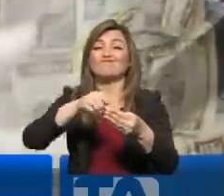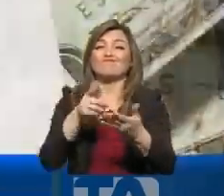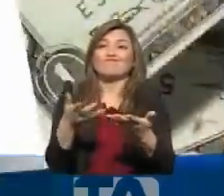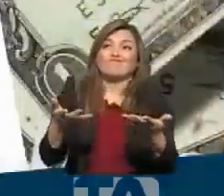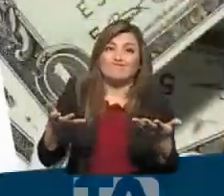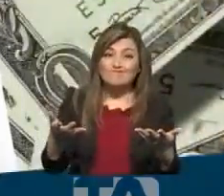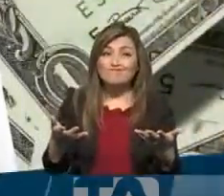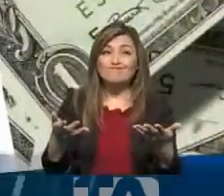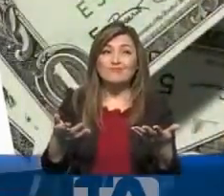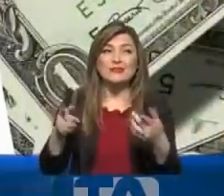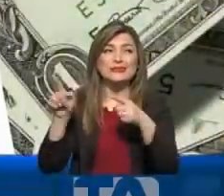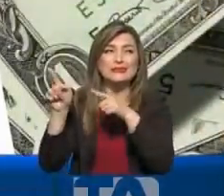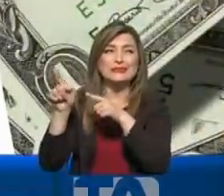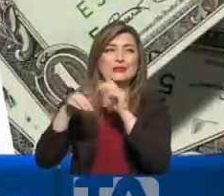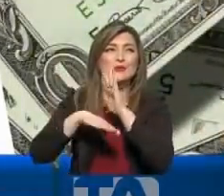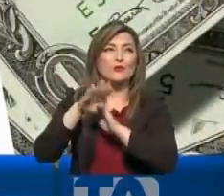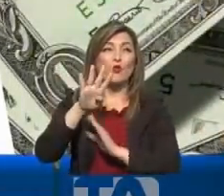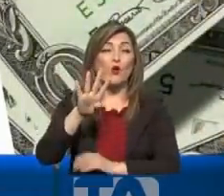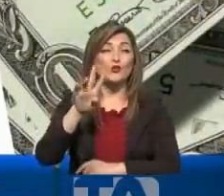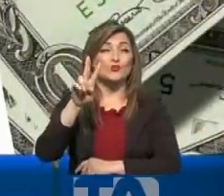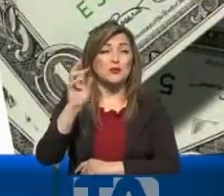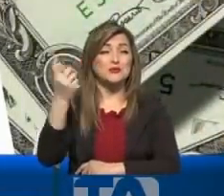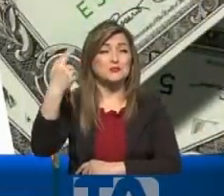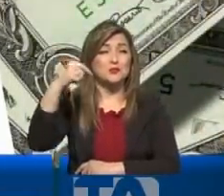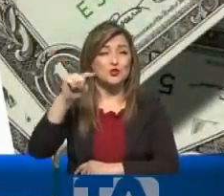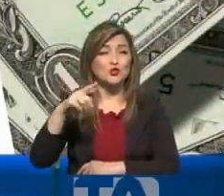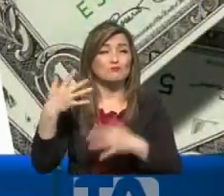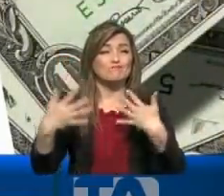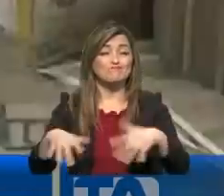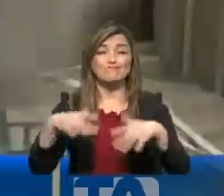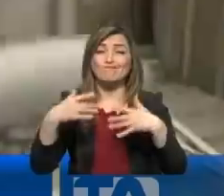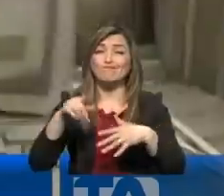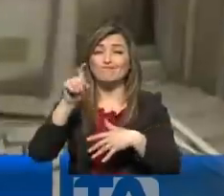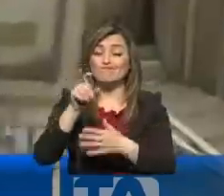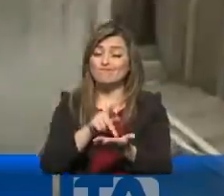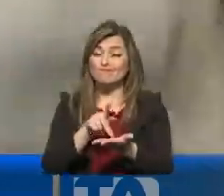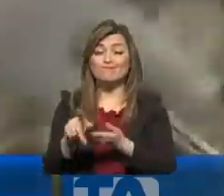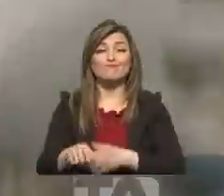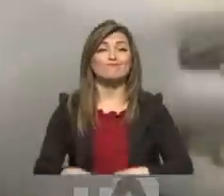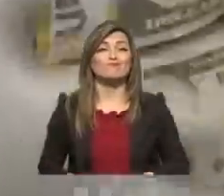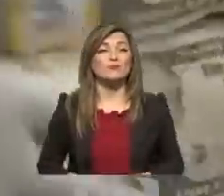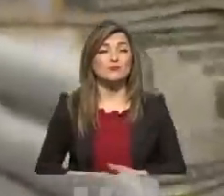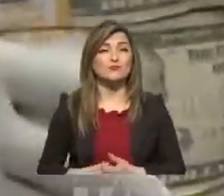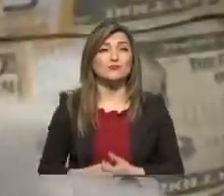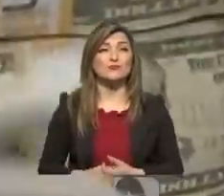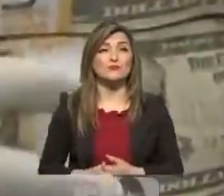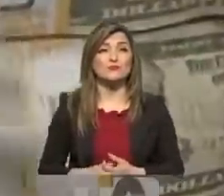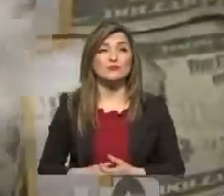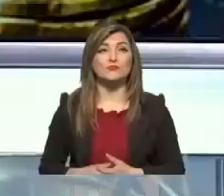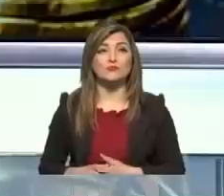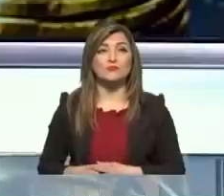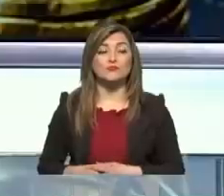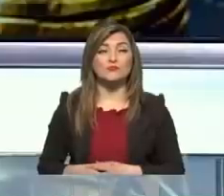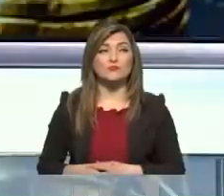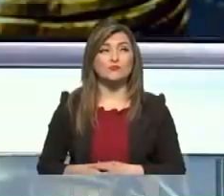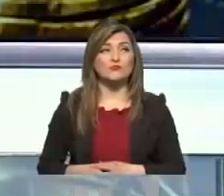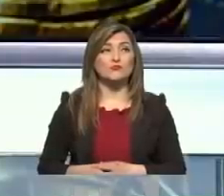actualmente tienen pasivos por más de 420 millones de dólares. Joana Ramos, 24 horas.